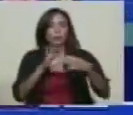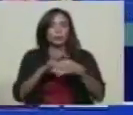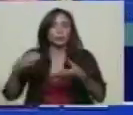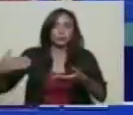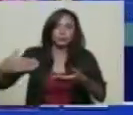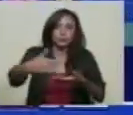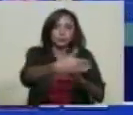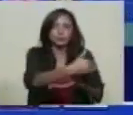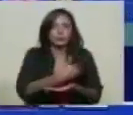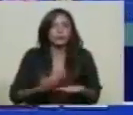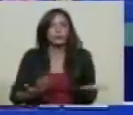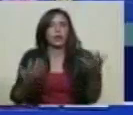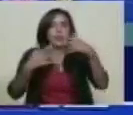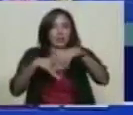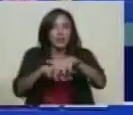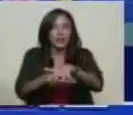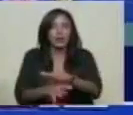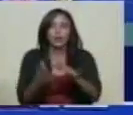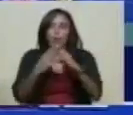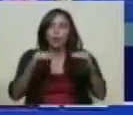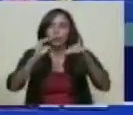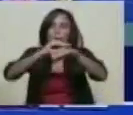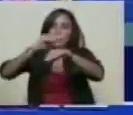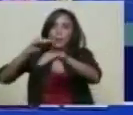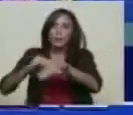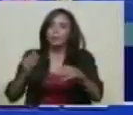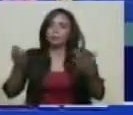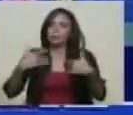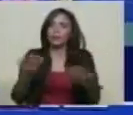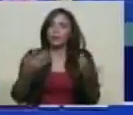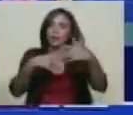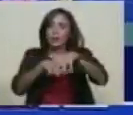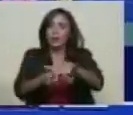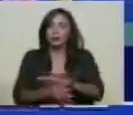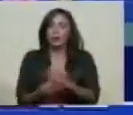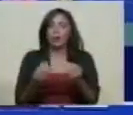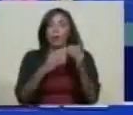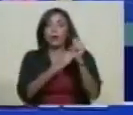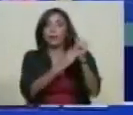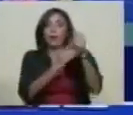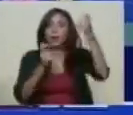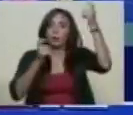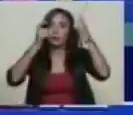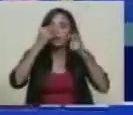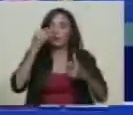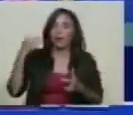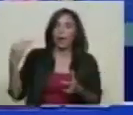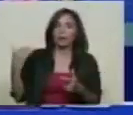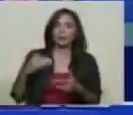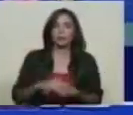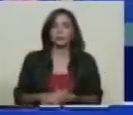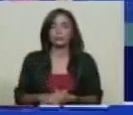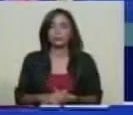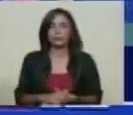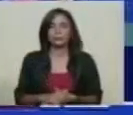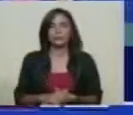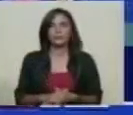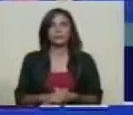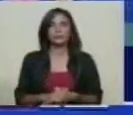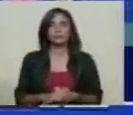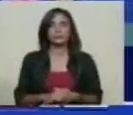inclusiva, convocante, de la clave del liderazgo del comandante Chávez y del liderazgo revolucionario?